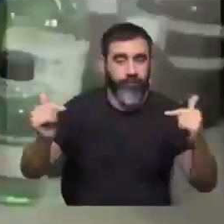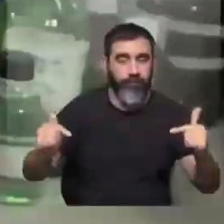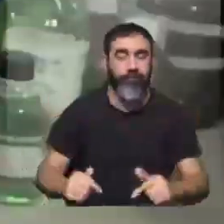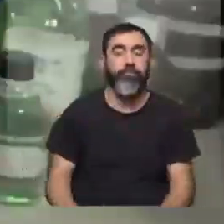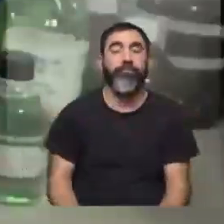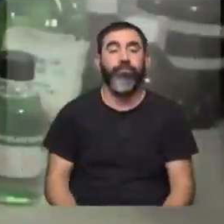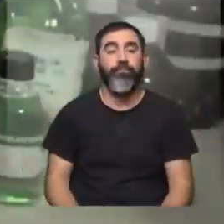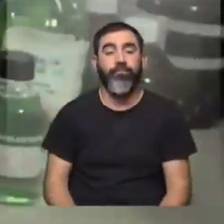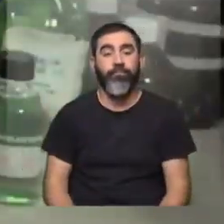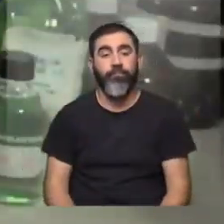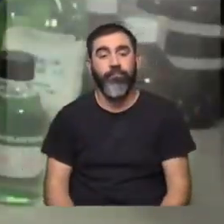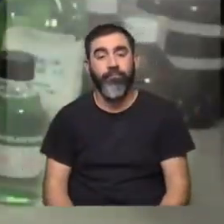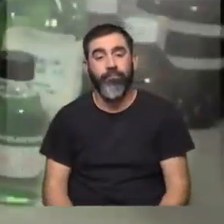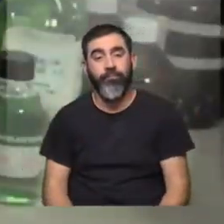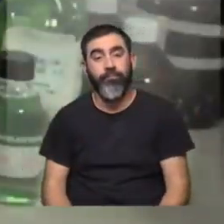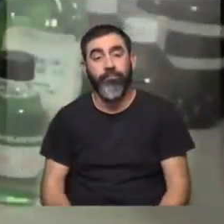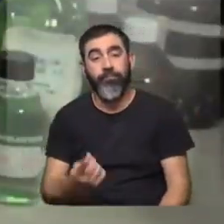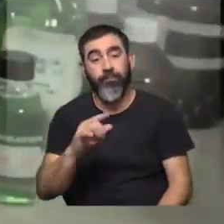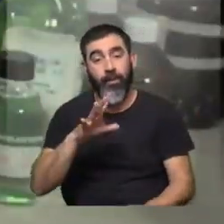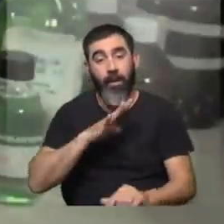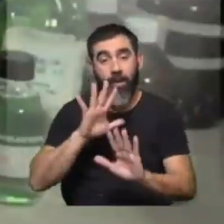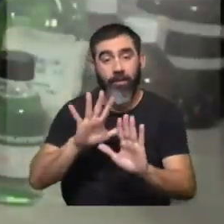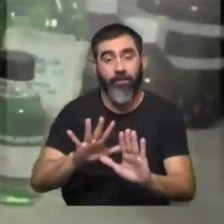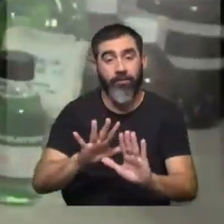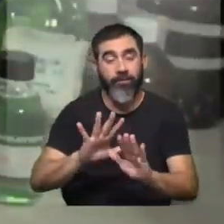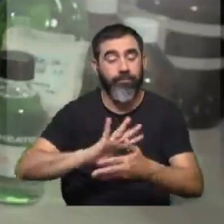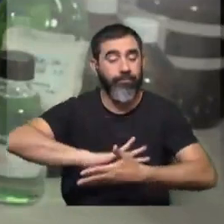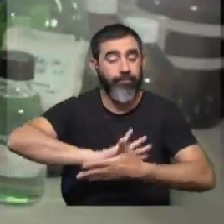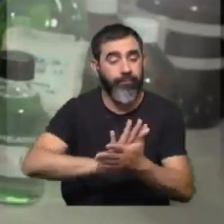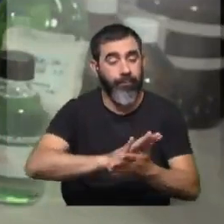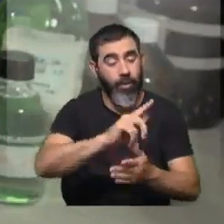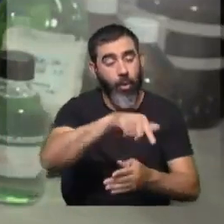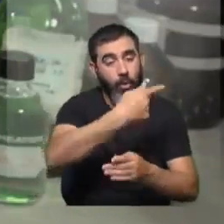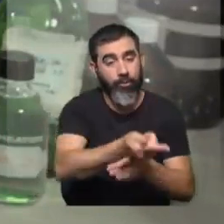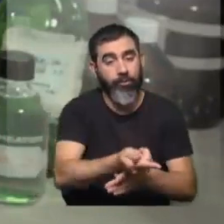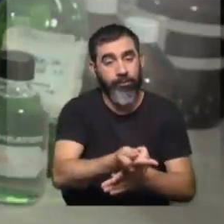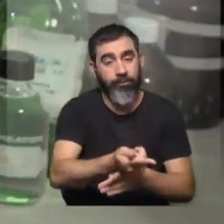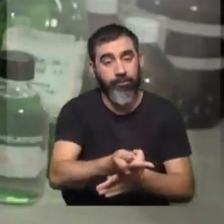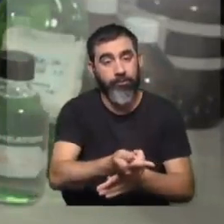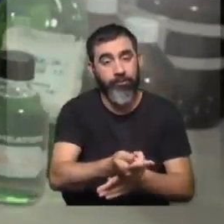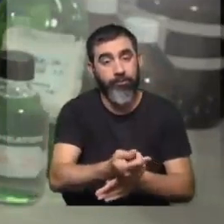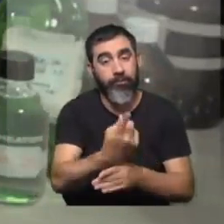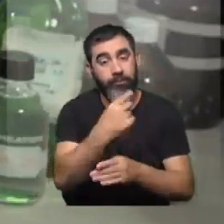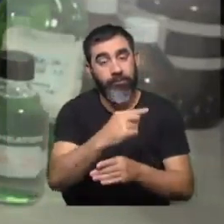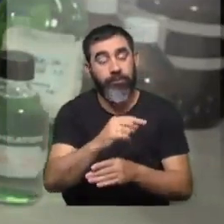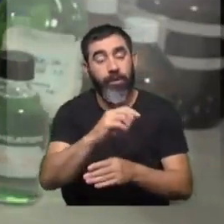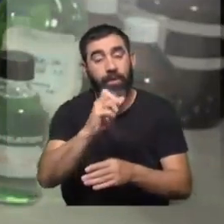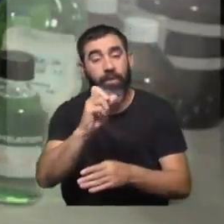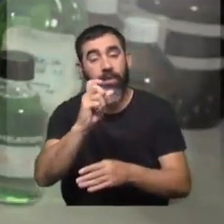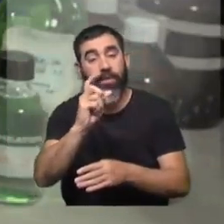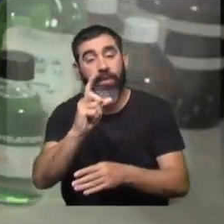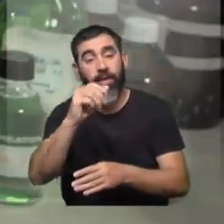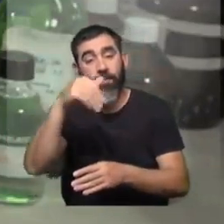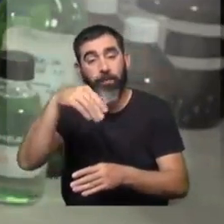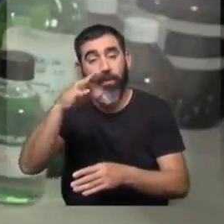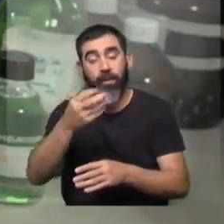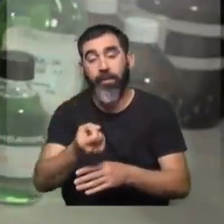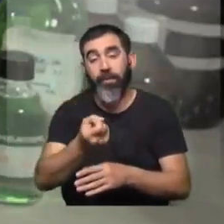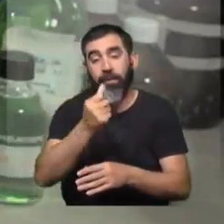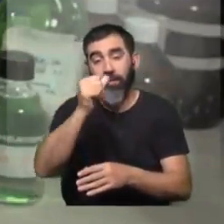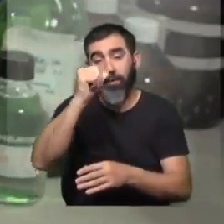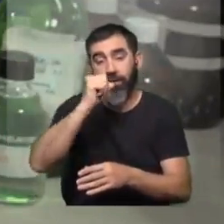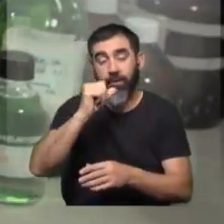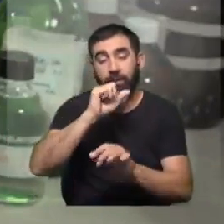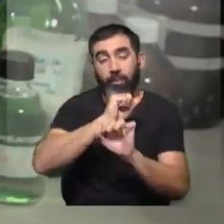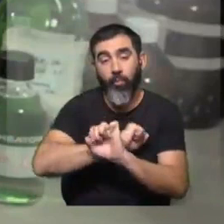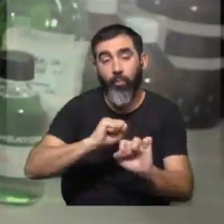psicoactivo. Entonces, las betacarboninas hacen eso, apagan a la enzima para que la DMT, cuando es consumido oralmente, pueda llegar